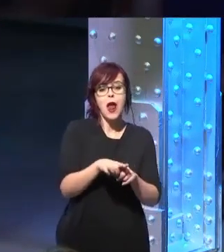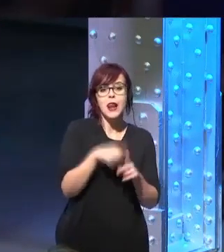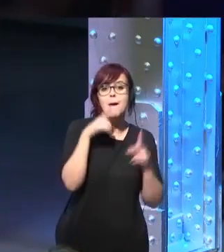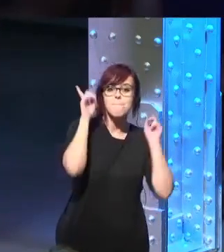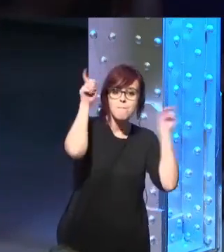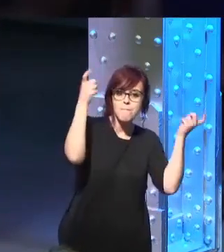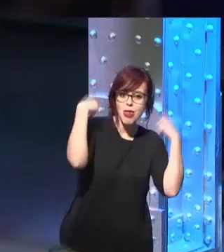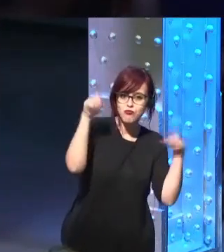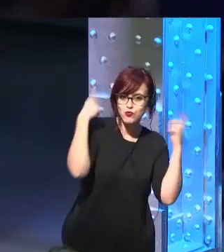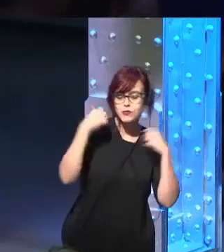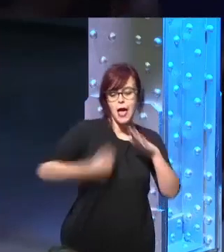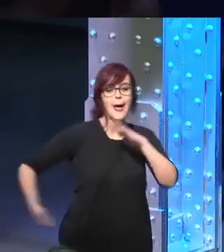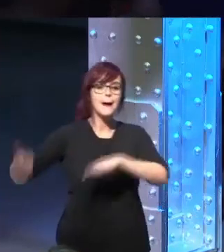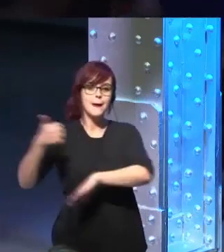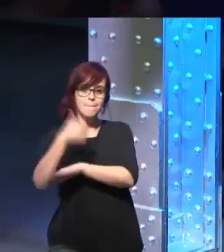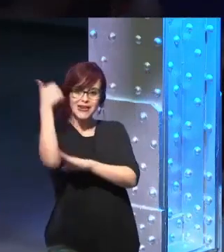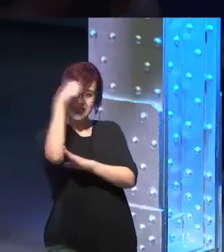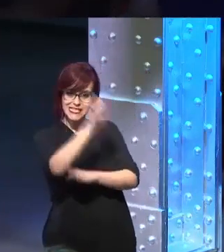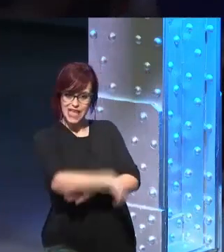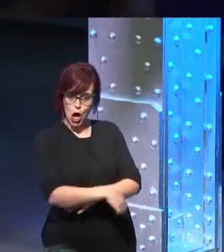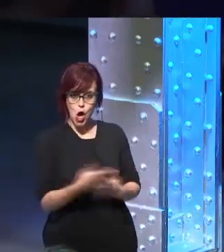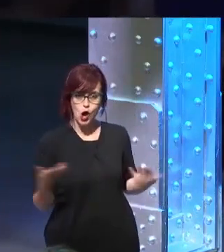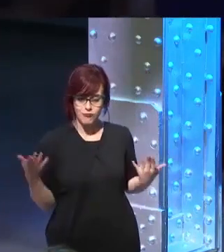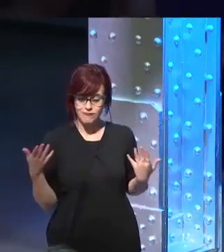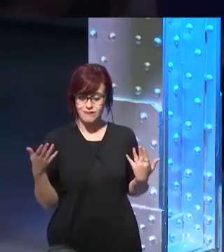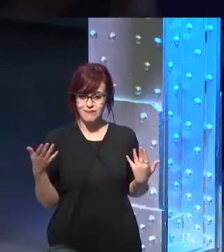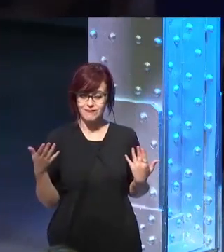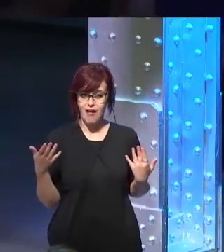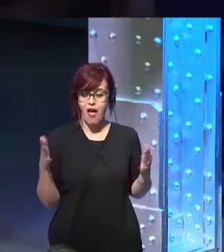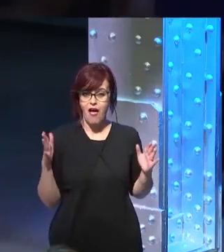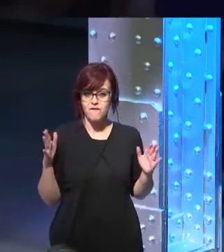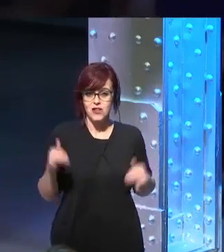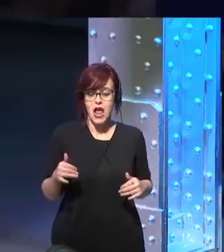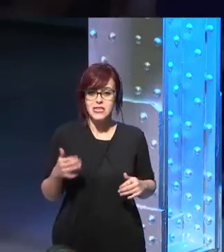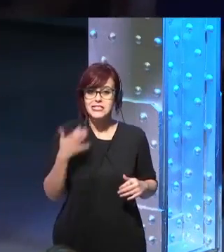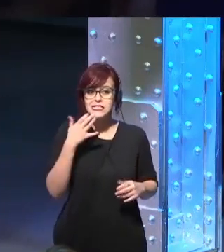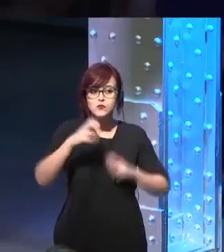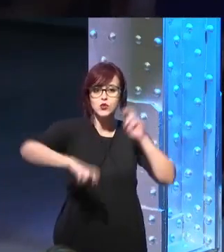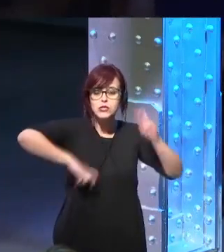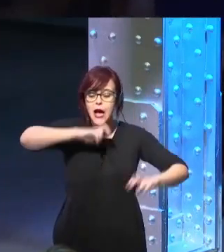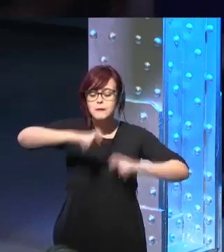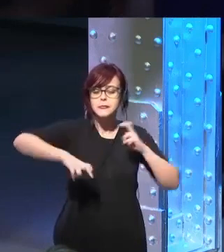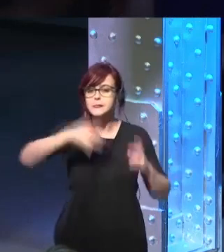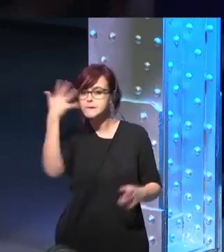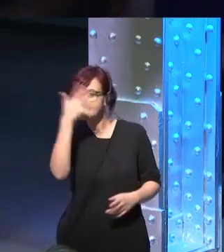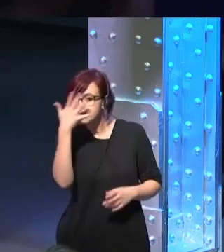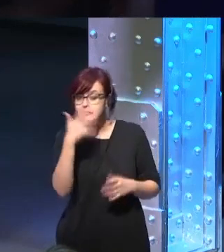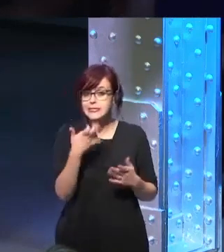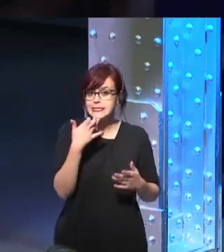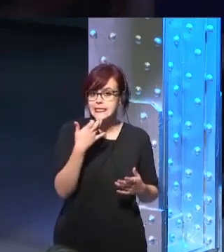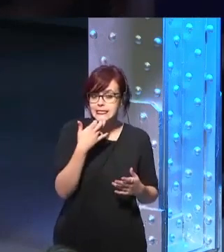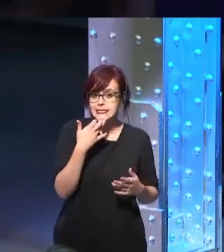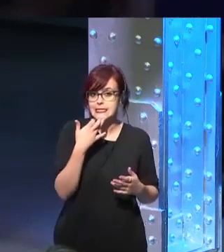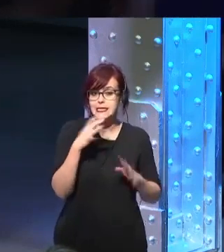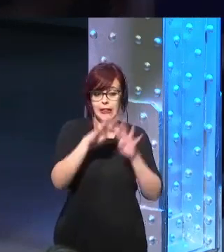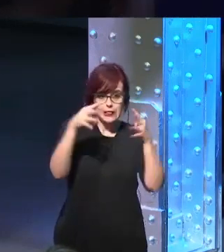Perseo, es el ejemplo cumbre de todo esto. Es verdad que si buscamos en los rincones más